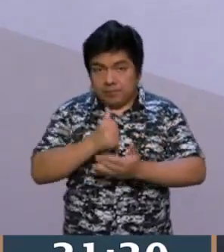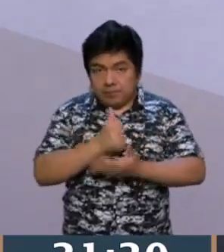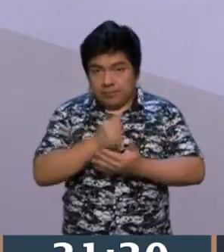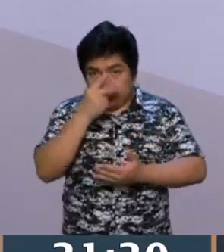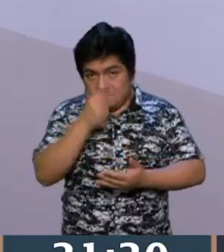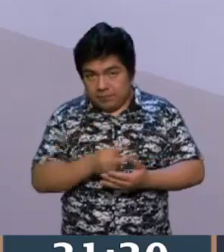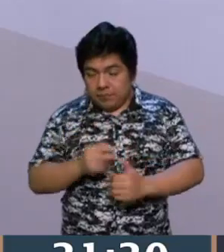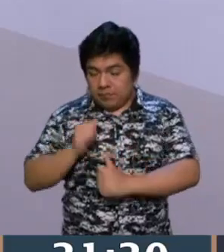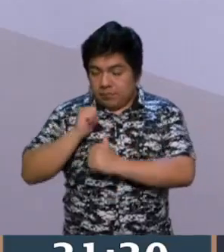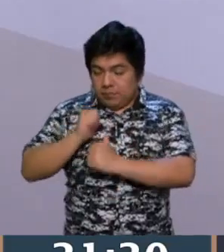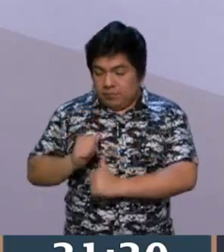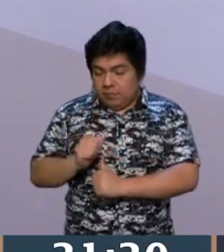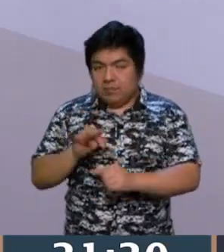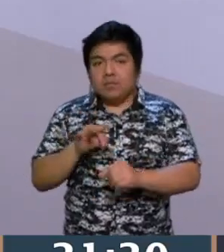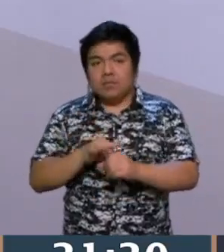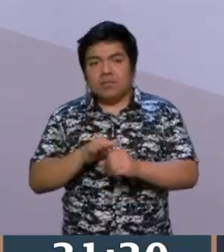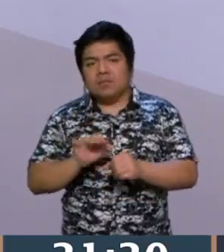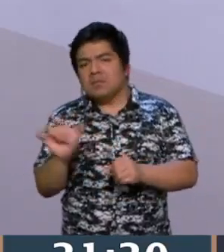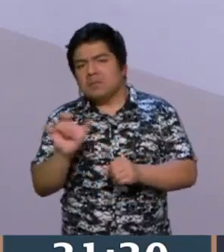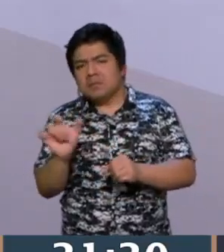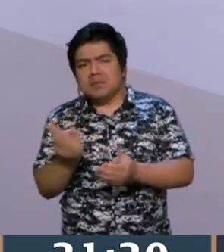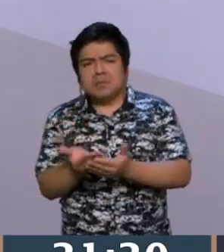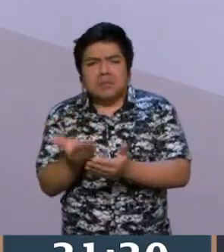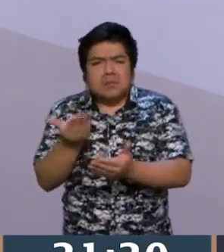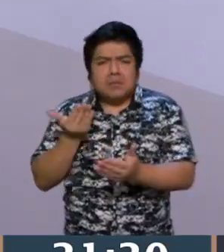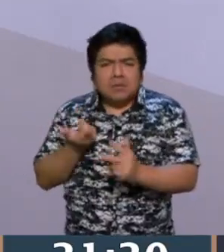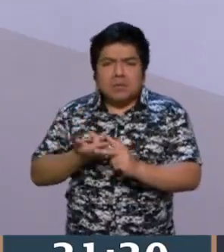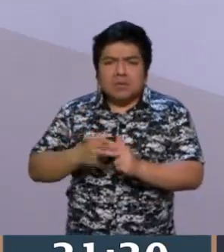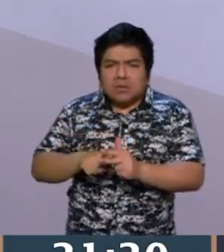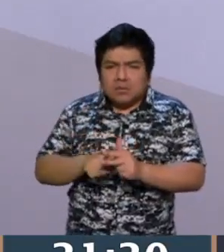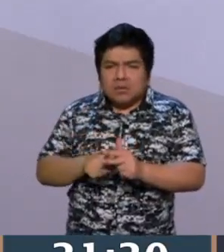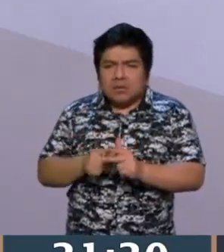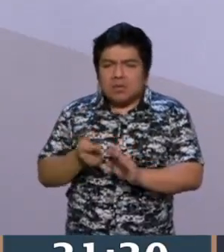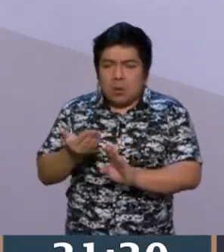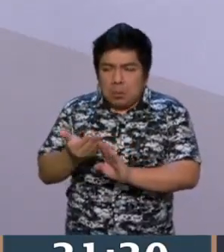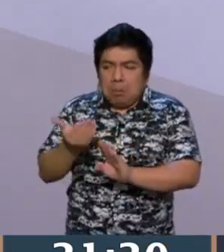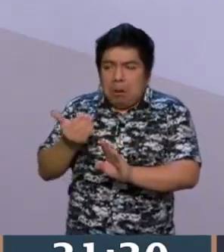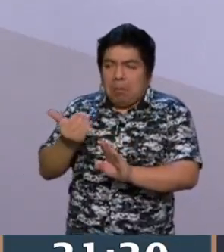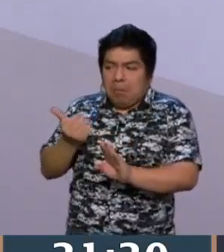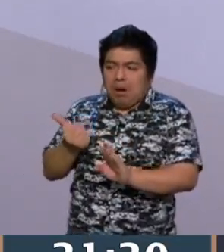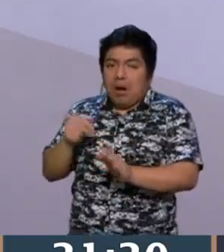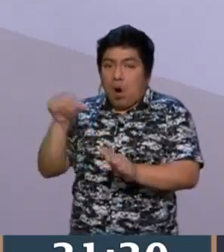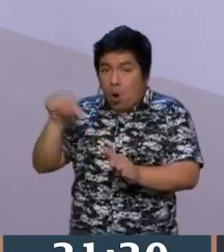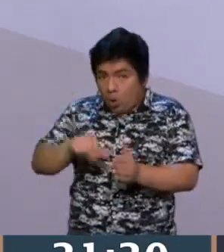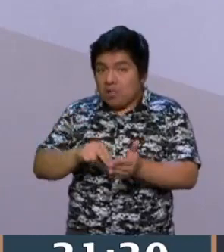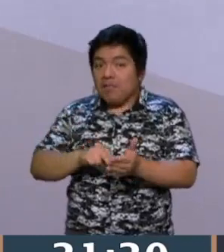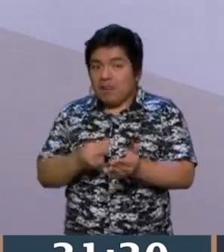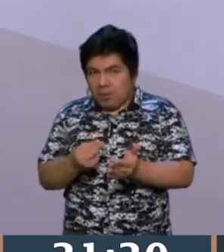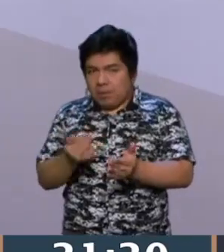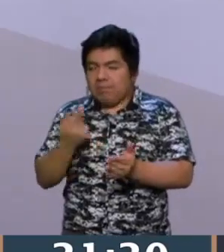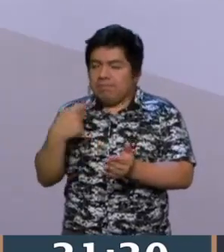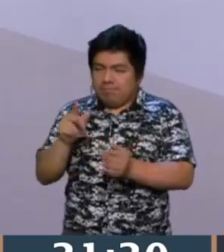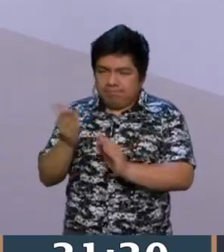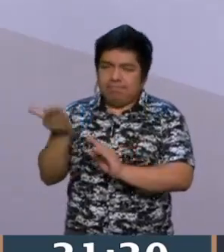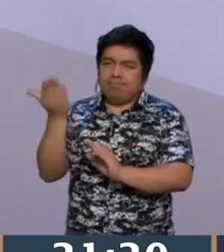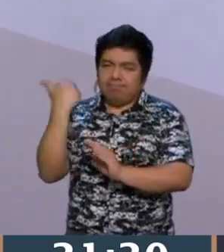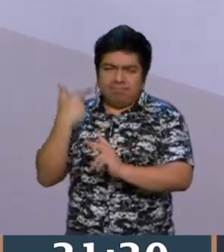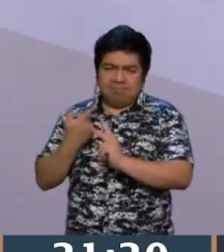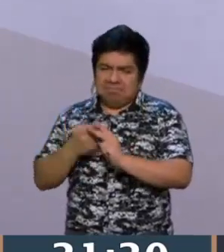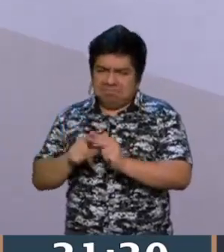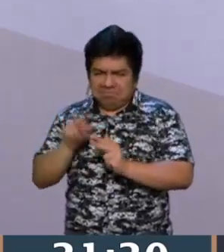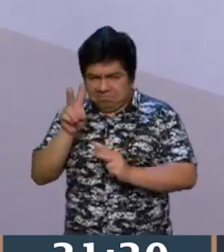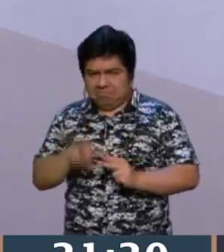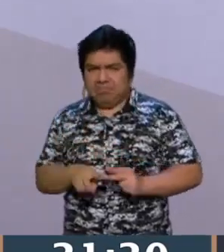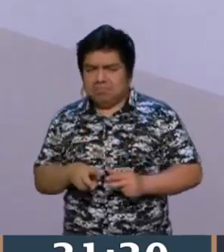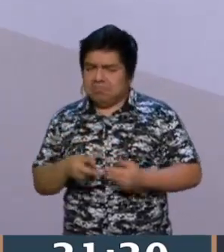con la autoridad electoral. ¿Desde cuándo están trabajando ya sobre este convenio? Tengo entendido que se firmó hoy, pero llevan ya tiempo trabajando de la